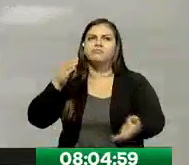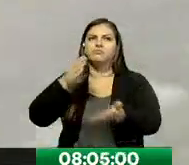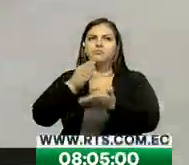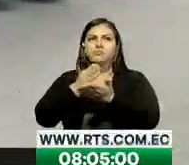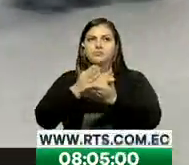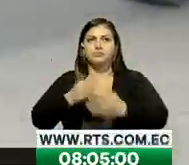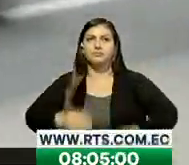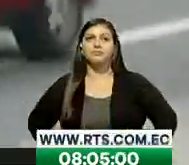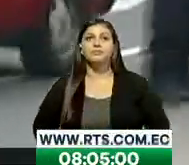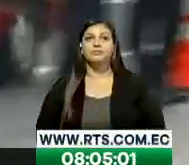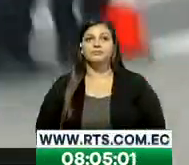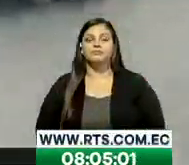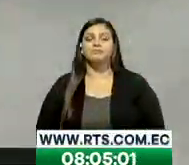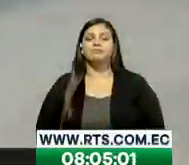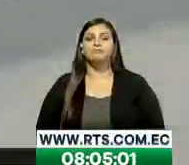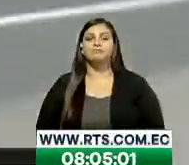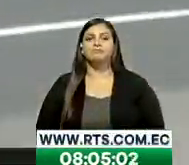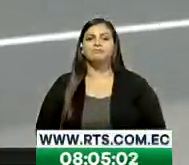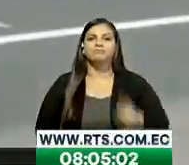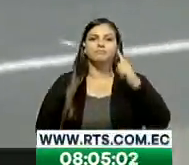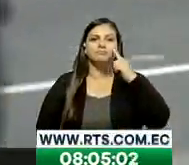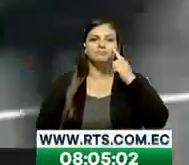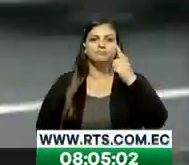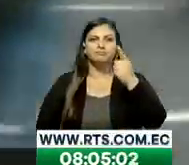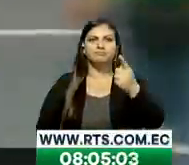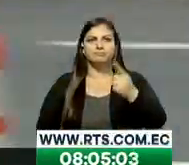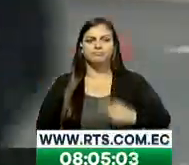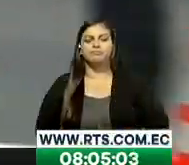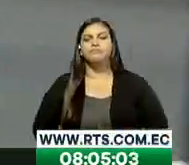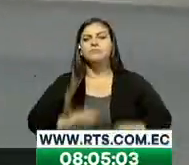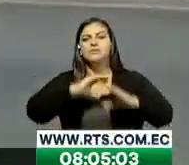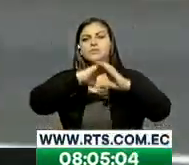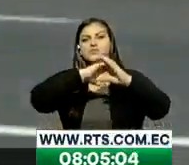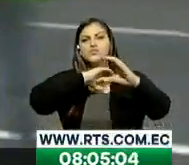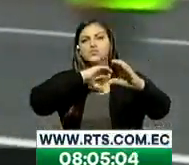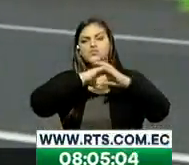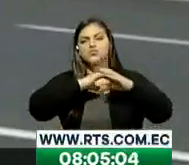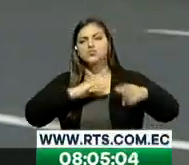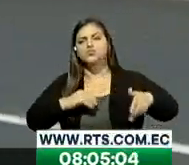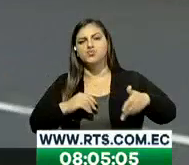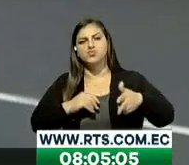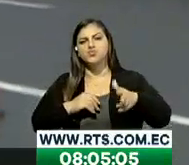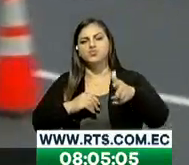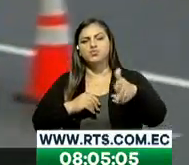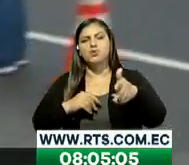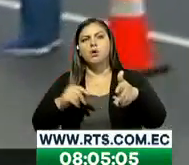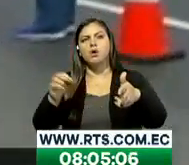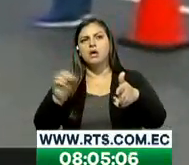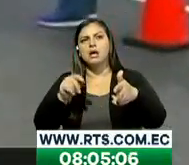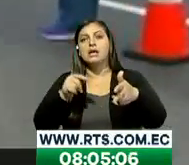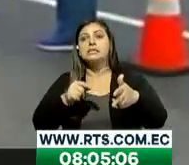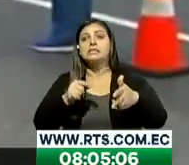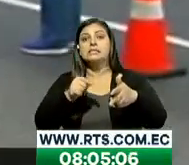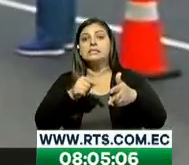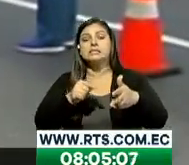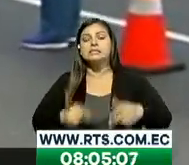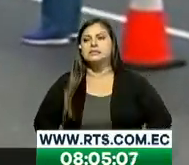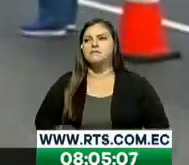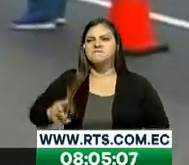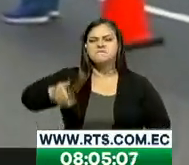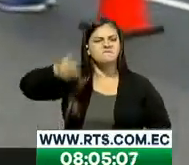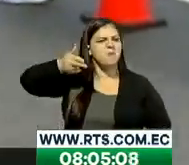delincuenciales a bordo de los buses de transporte urbano, así como también controlando